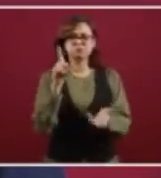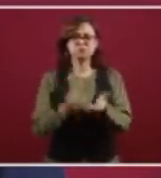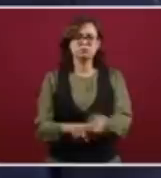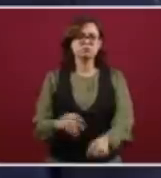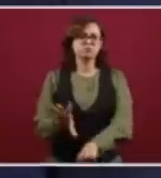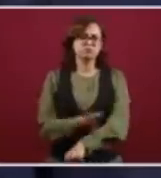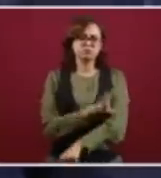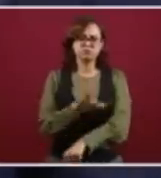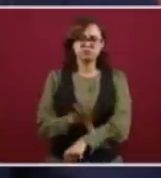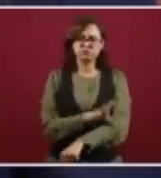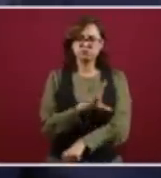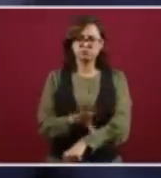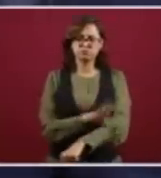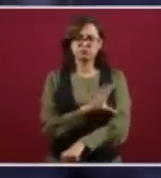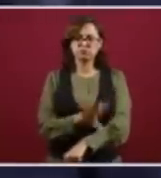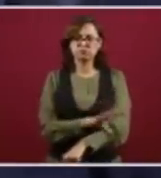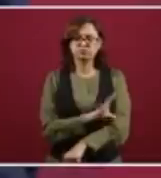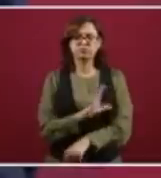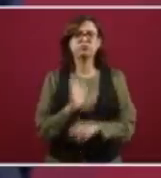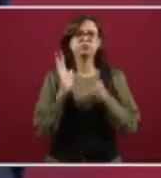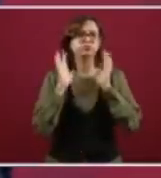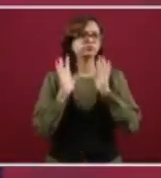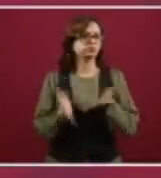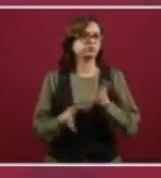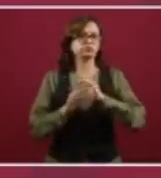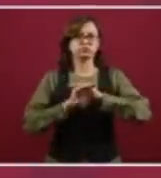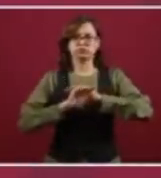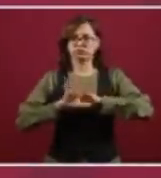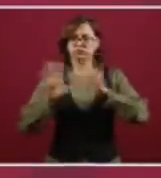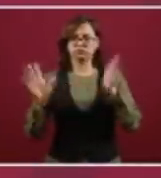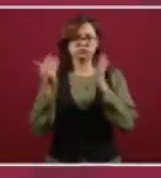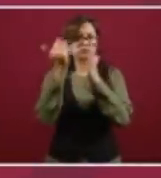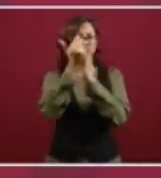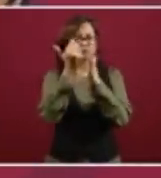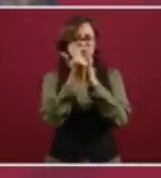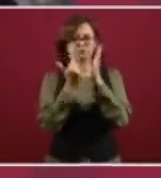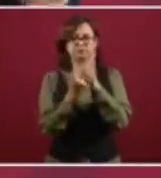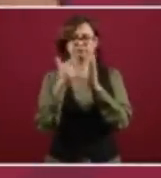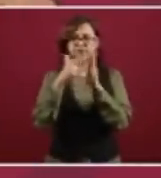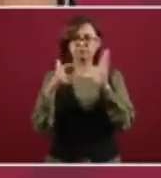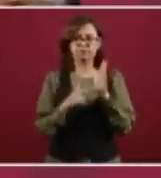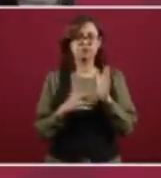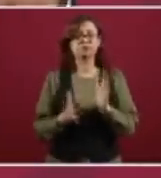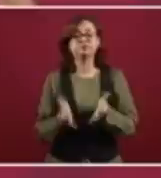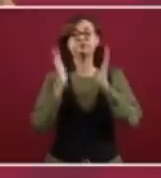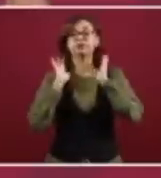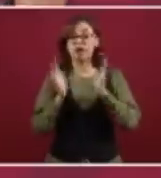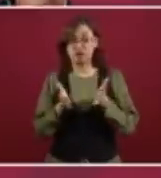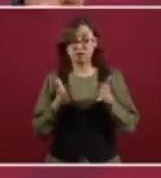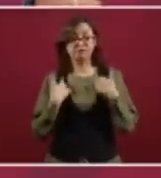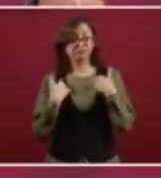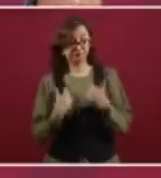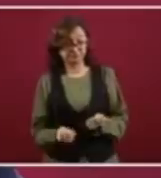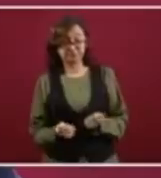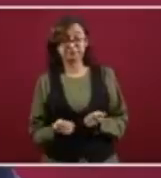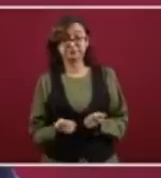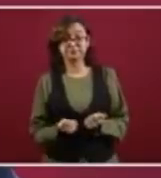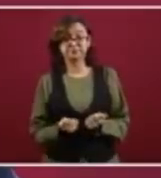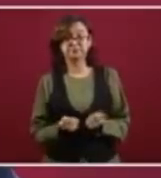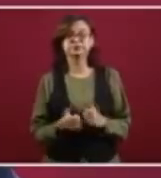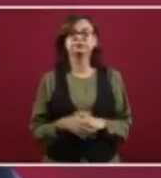energético. Eso está muy claro, ya entendido.